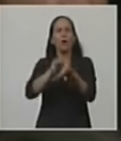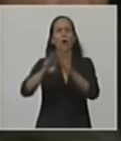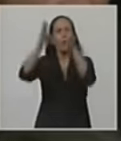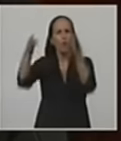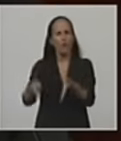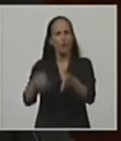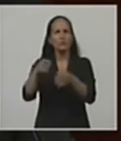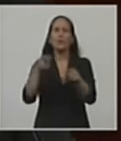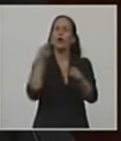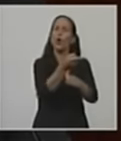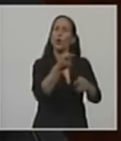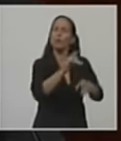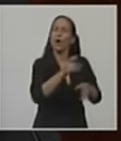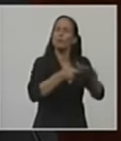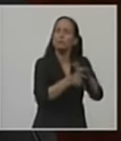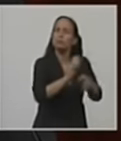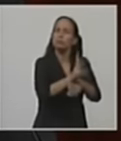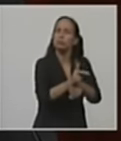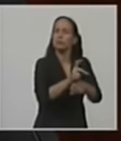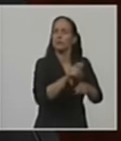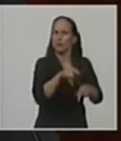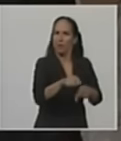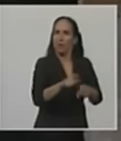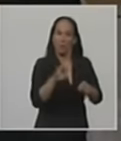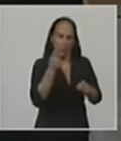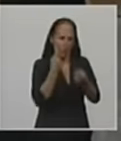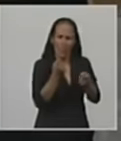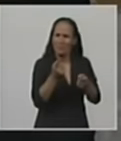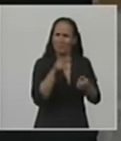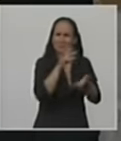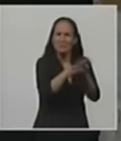que encontramos desmantelada.